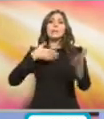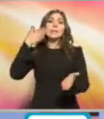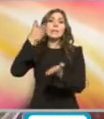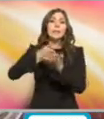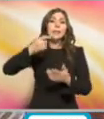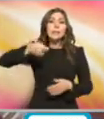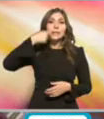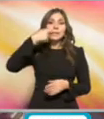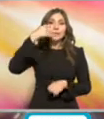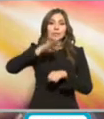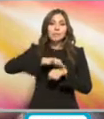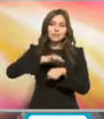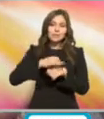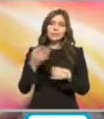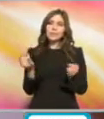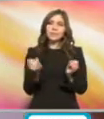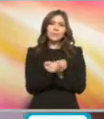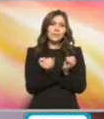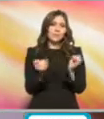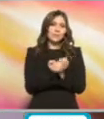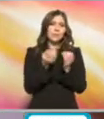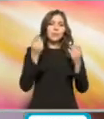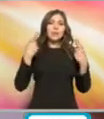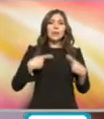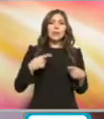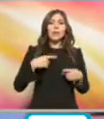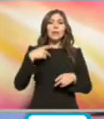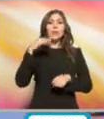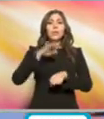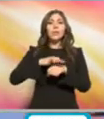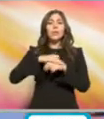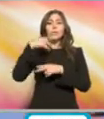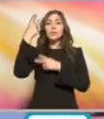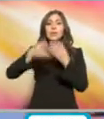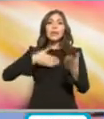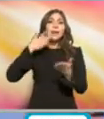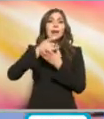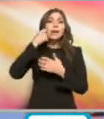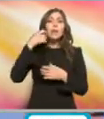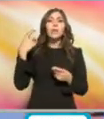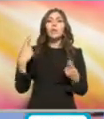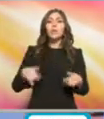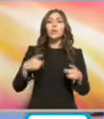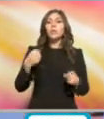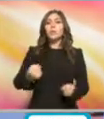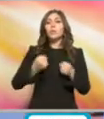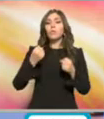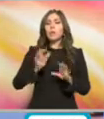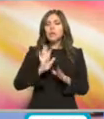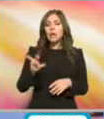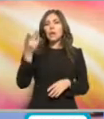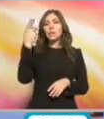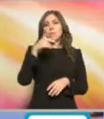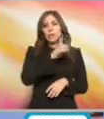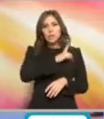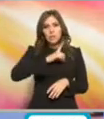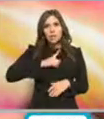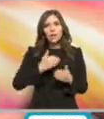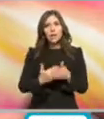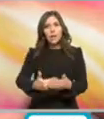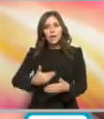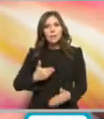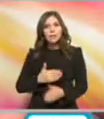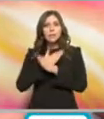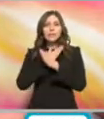dolor. Desafortunadamente mucha gente va al dentista ya cuando el dolor es insoportable, Así es. Claro. pero puedes ir incluso como un chequeo de prevención.